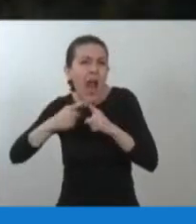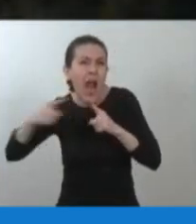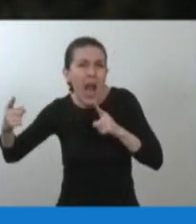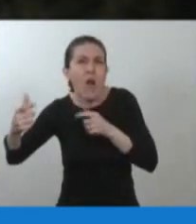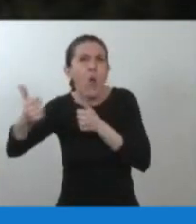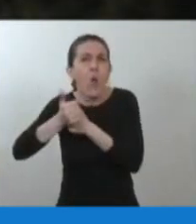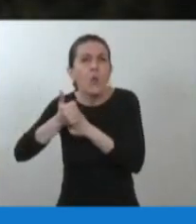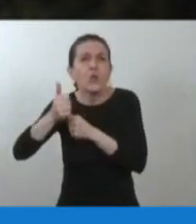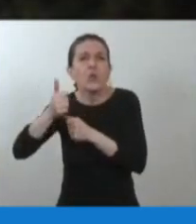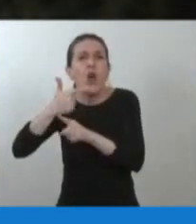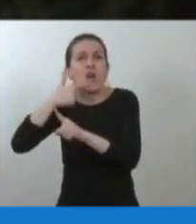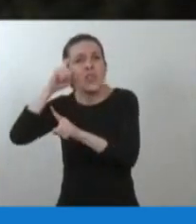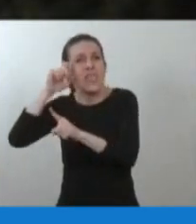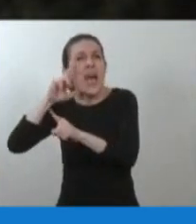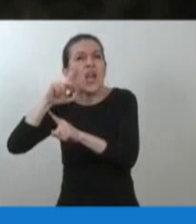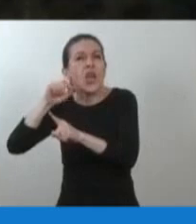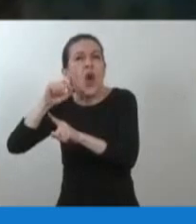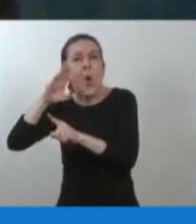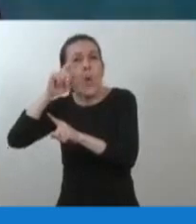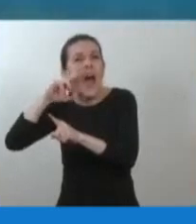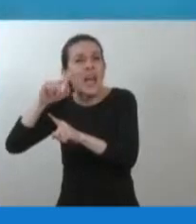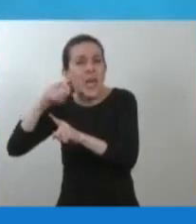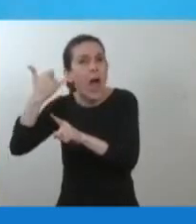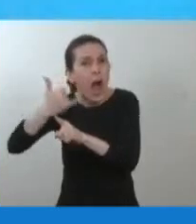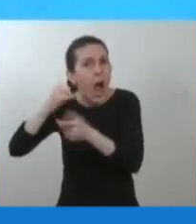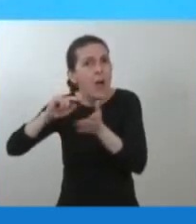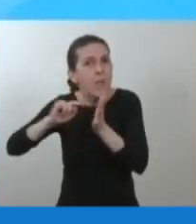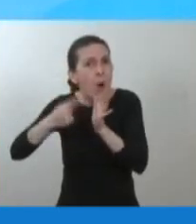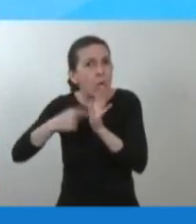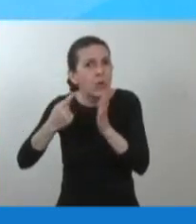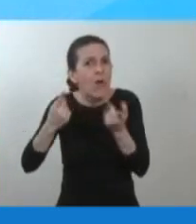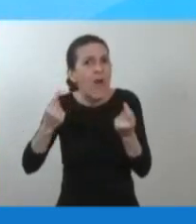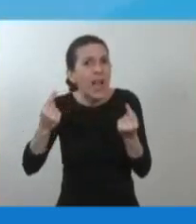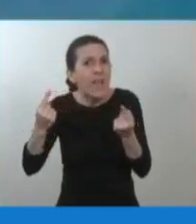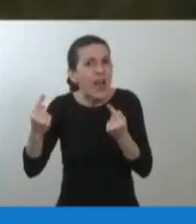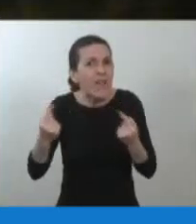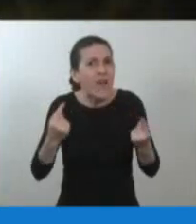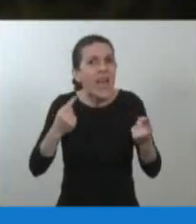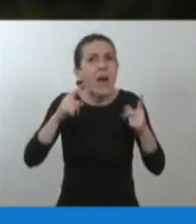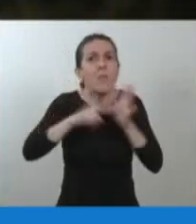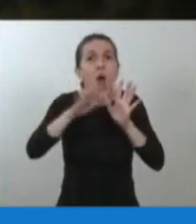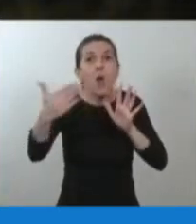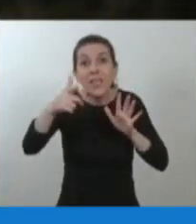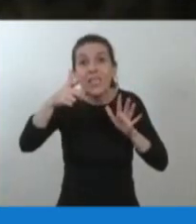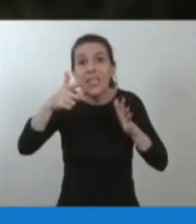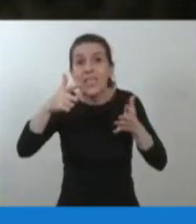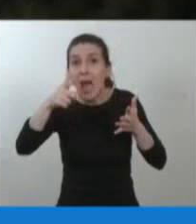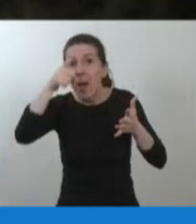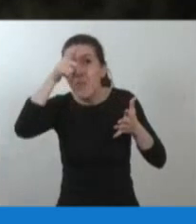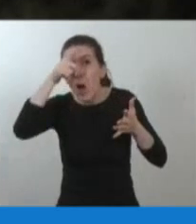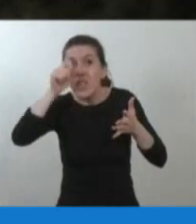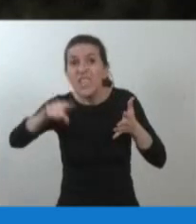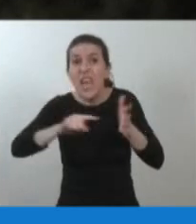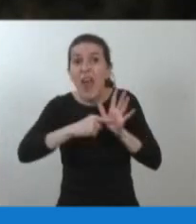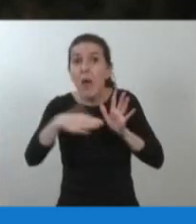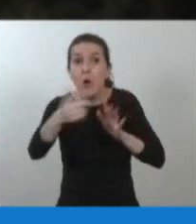sergio berni las carencias que vive la policía de la provincia de buenos aires- las carencias en